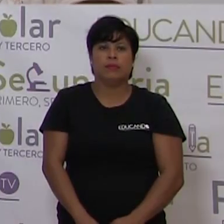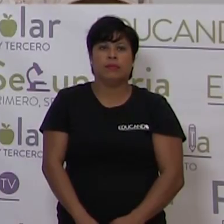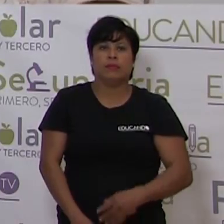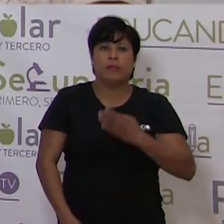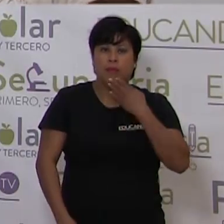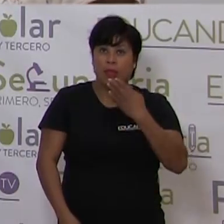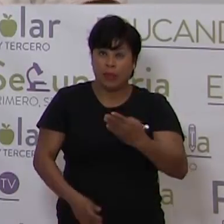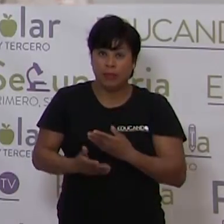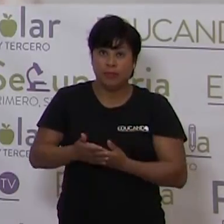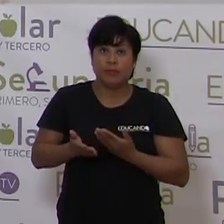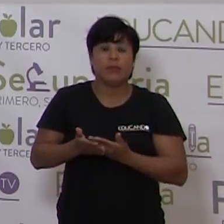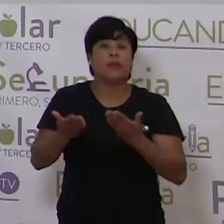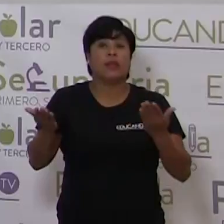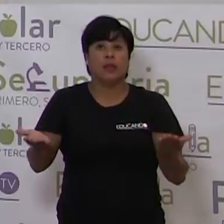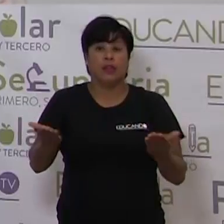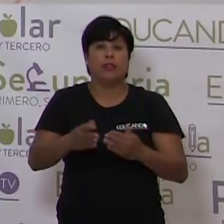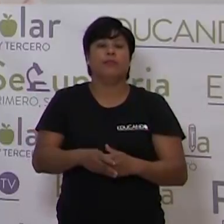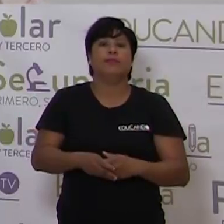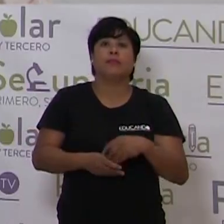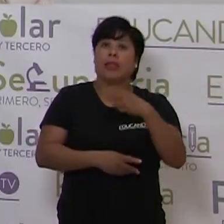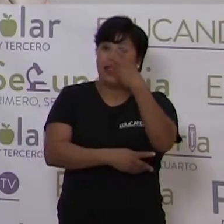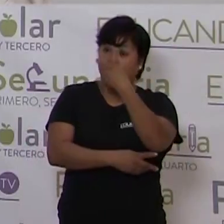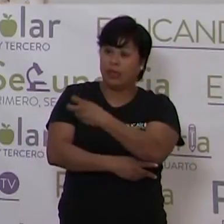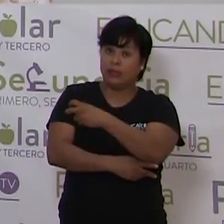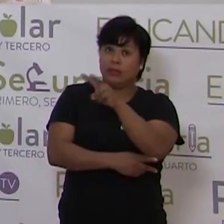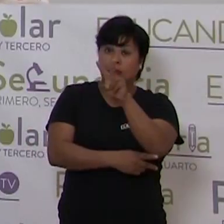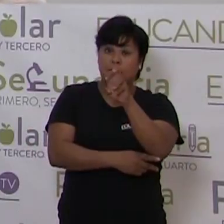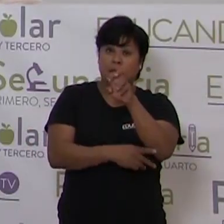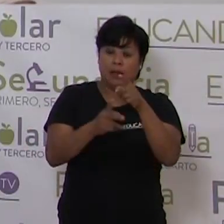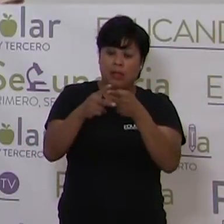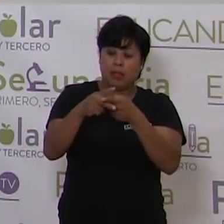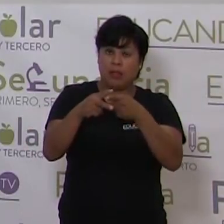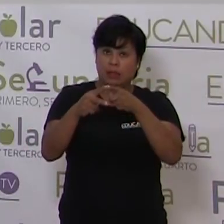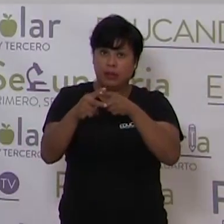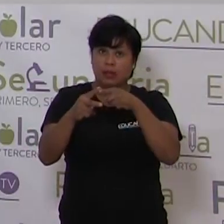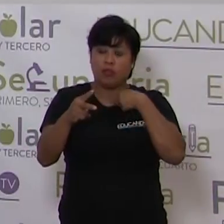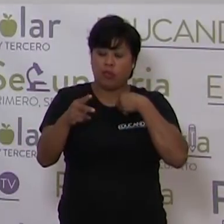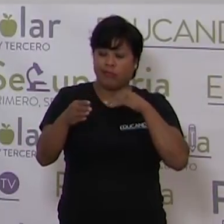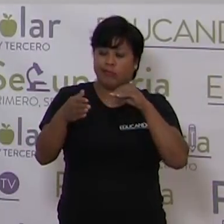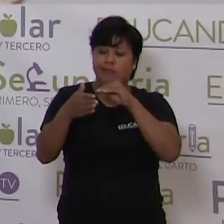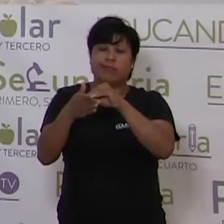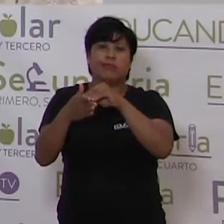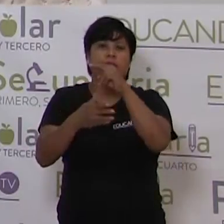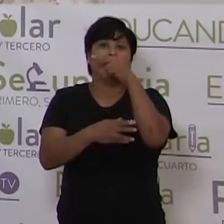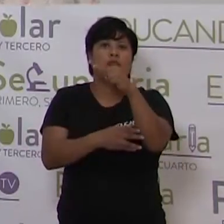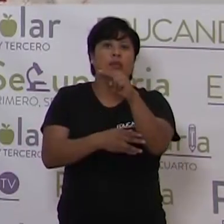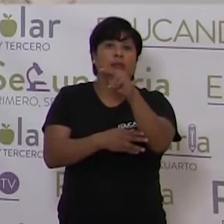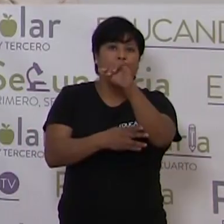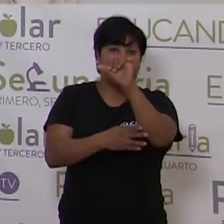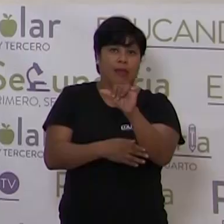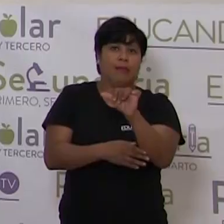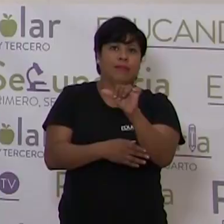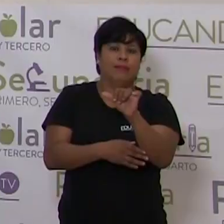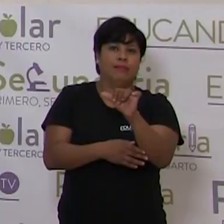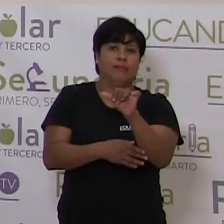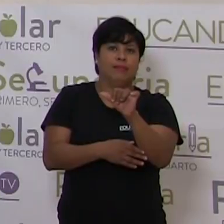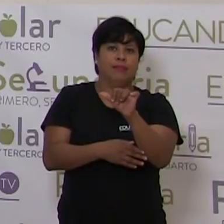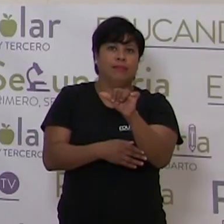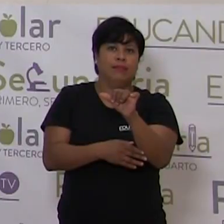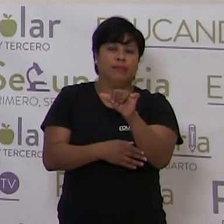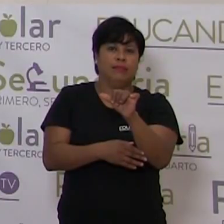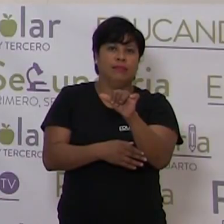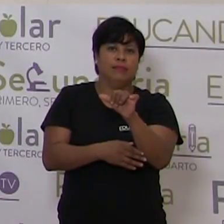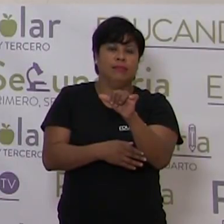Bueno, ahora a este vértice le voy a llamar vértice A.